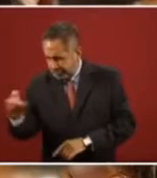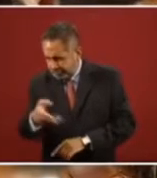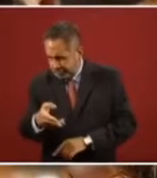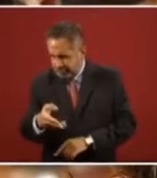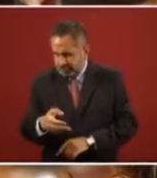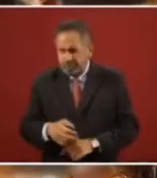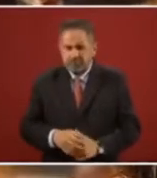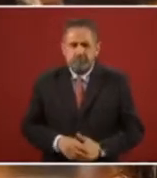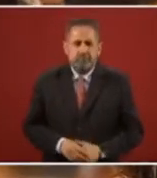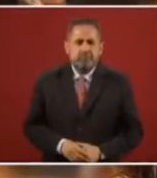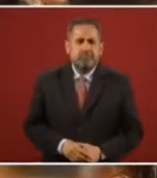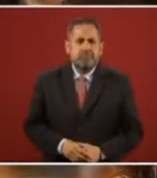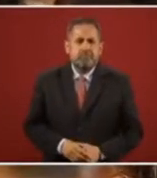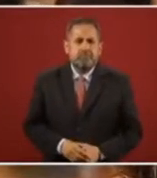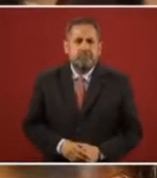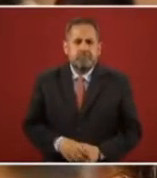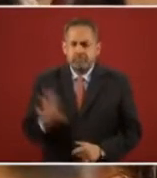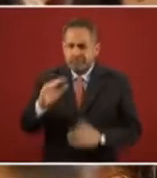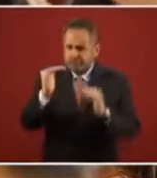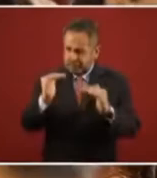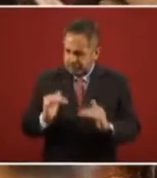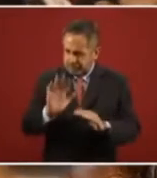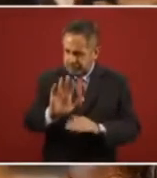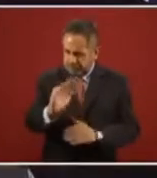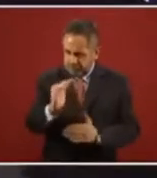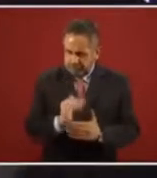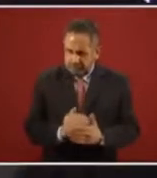desde una rayita